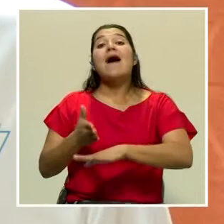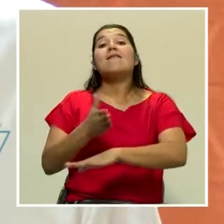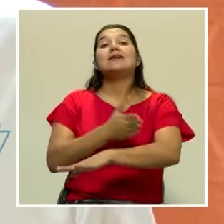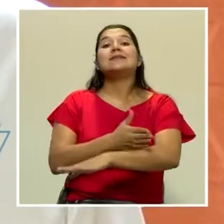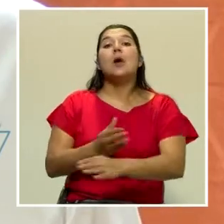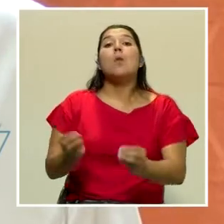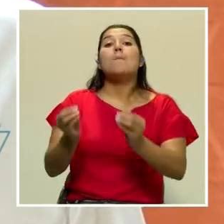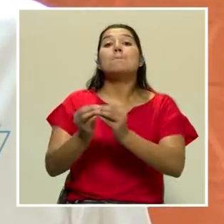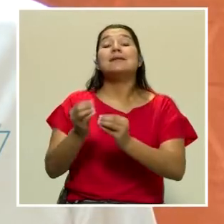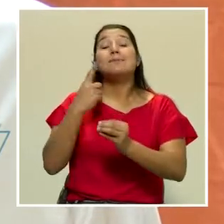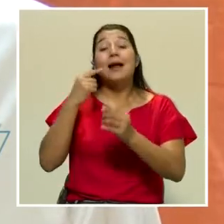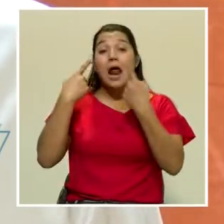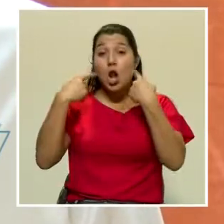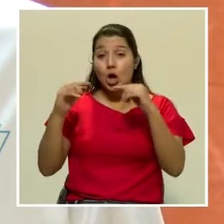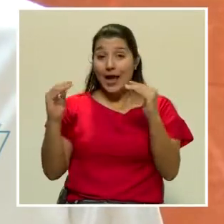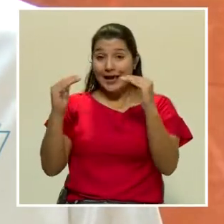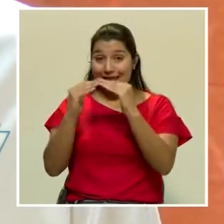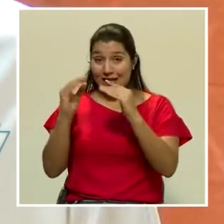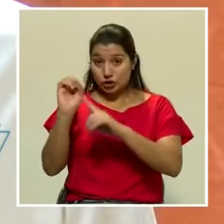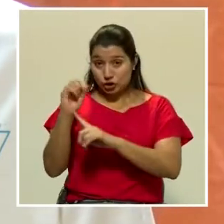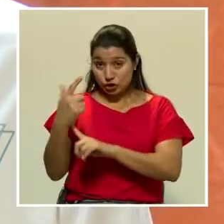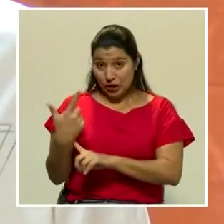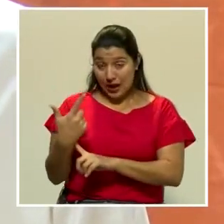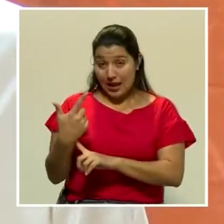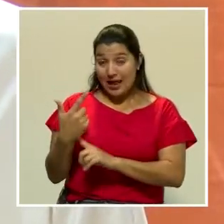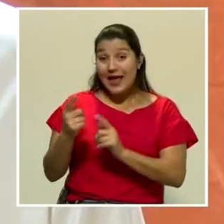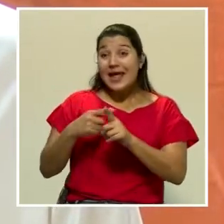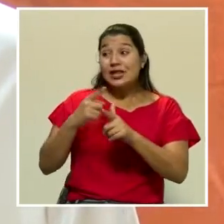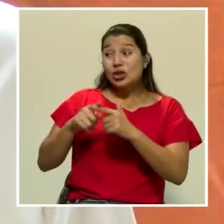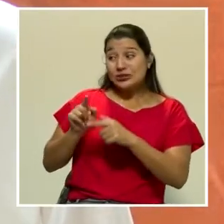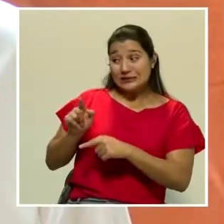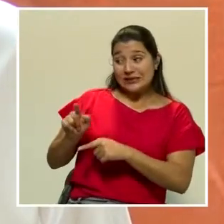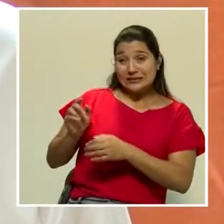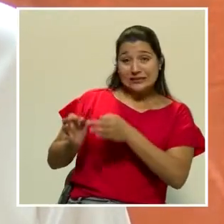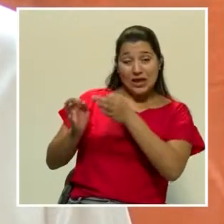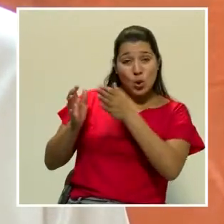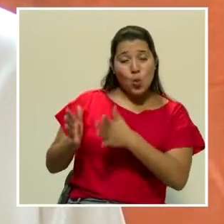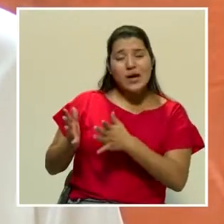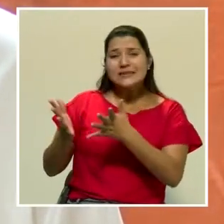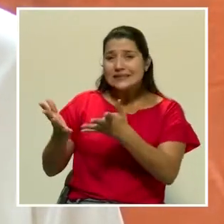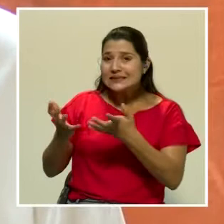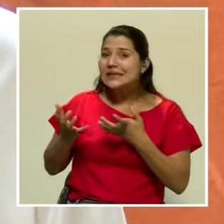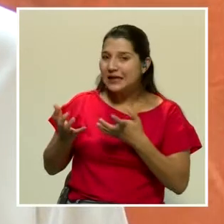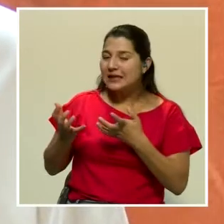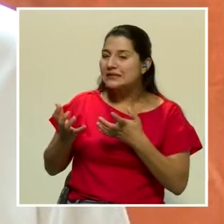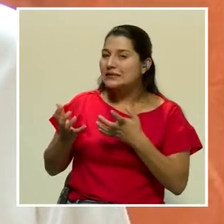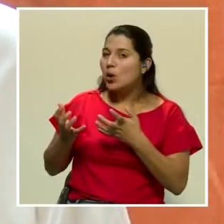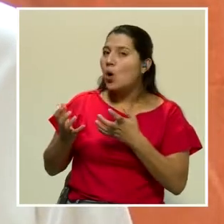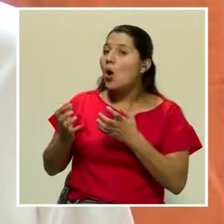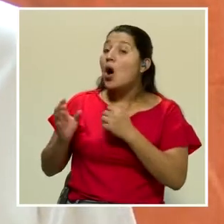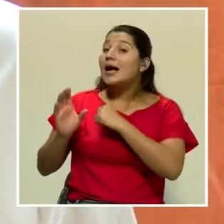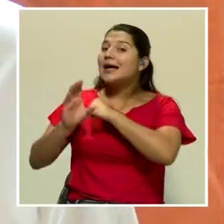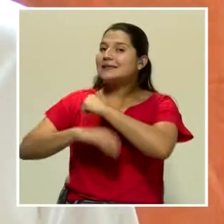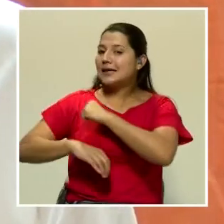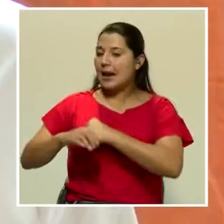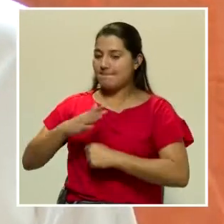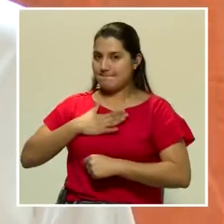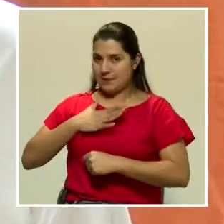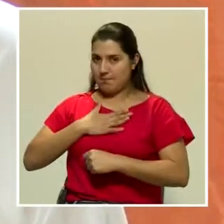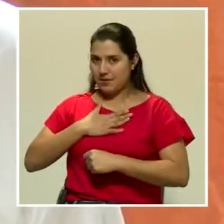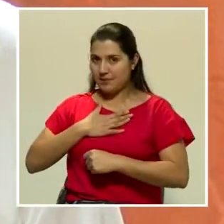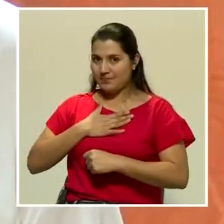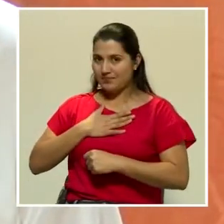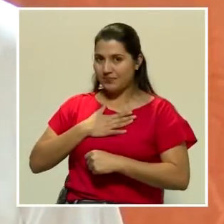en la equidad social. Y este intento del juez, que fue el juez que propuso una suspensión para mí como